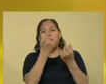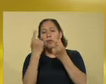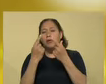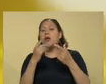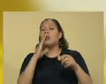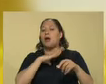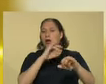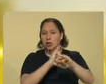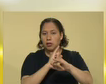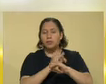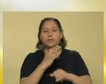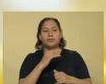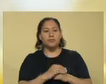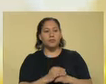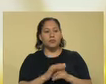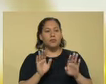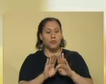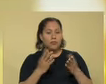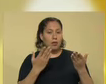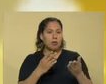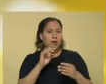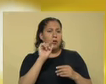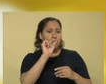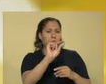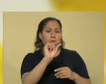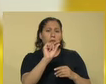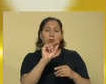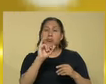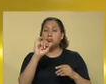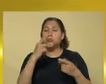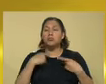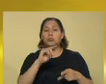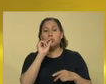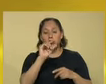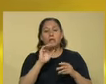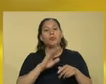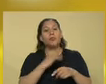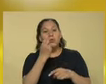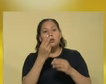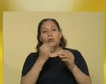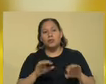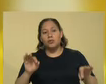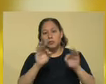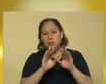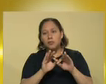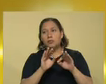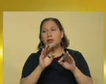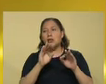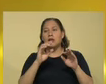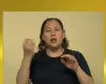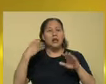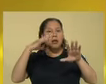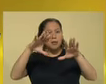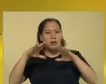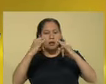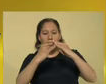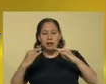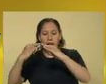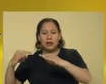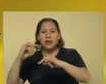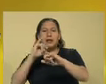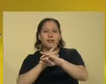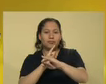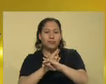mexicanos tienen acceso a Internet, que en realidad es bajo. Es muy bajo. Muy bajo. Es bajo. Por eso la importancia de pronto de eventos como la Aldea Digital,